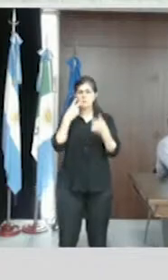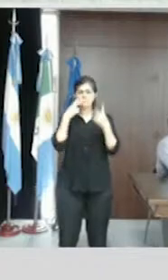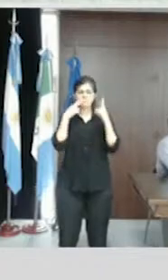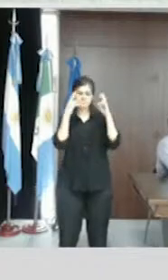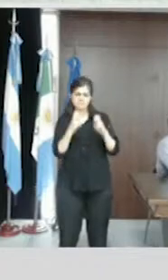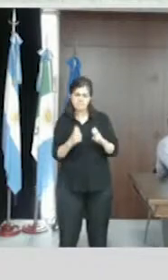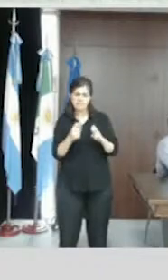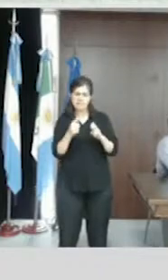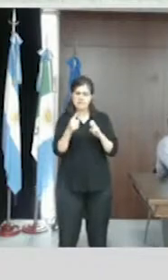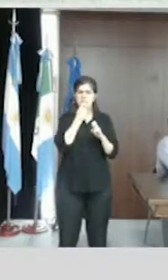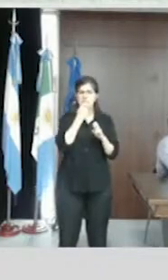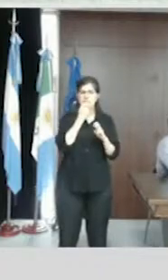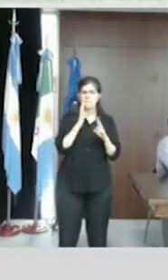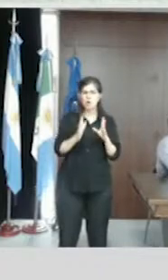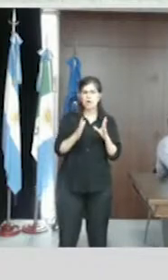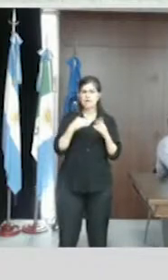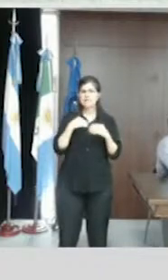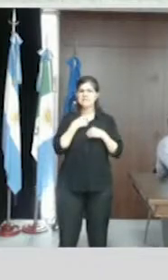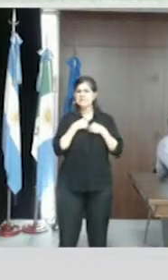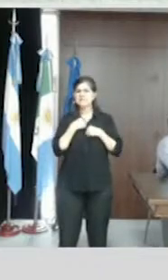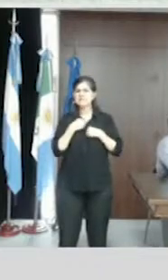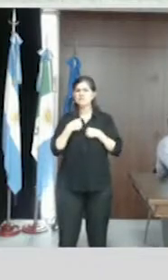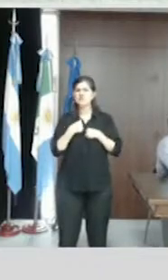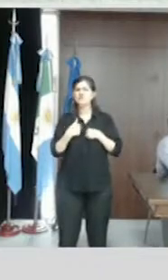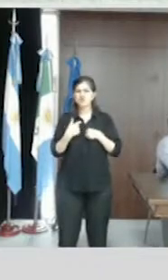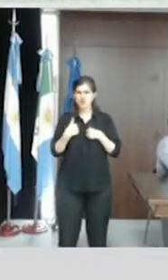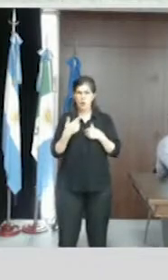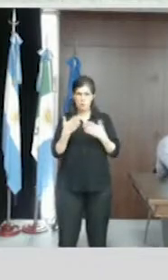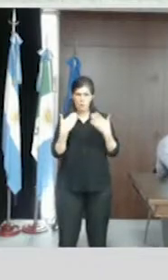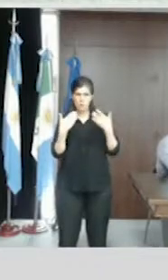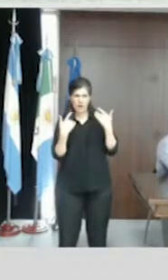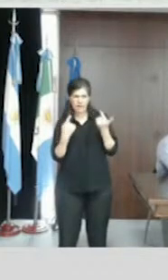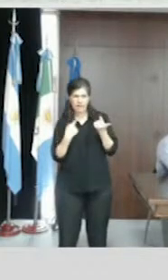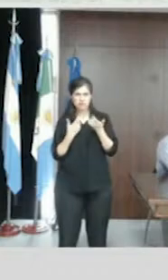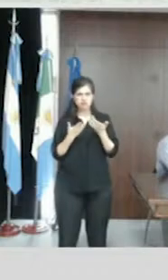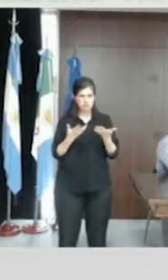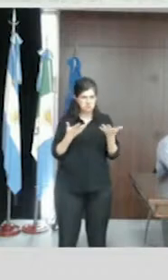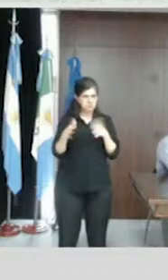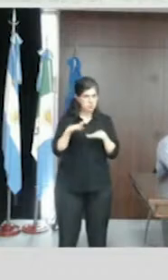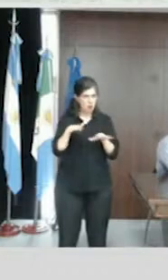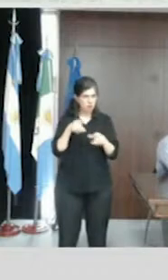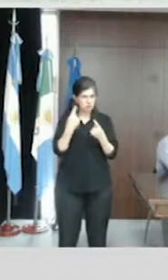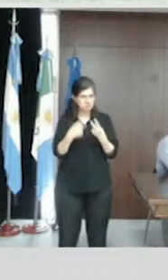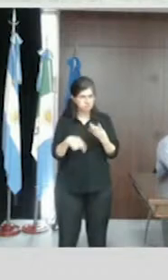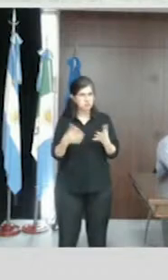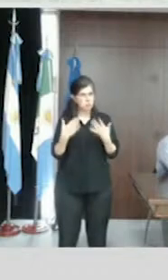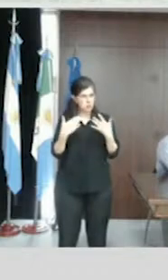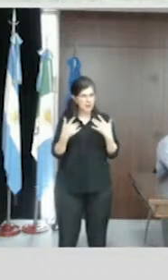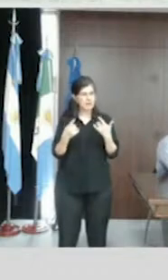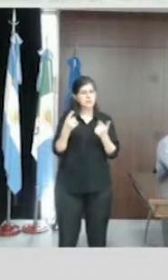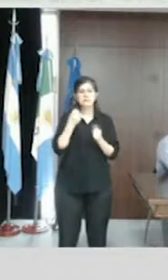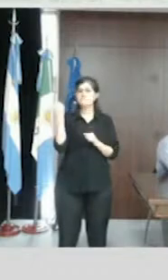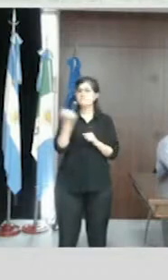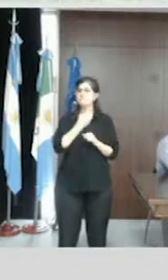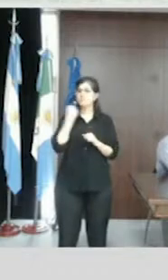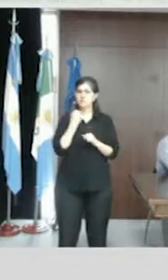de utilidad es un excelente factor protector, aún teniendo patología. Y tener una persona que está